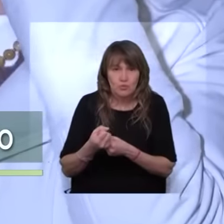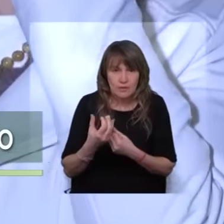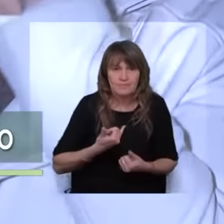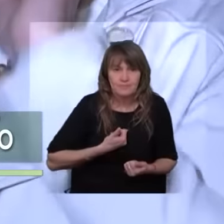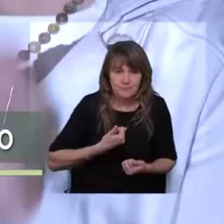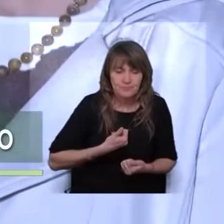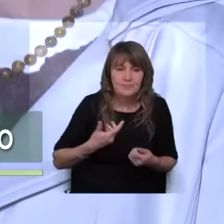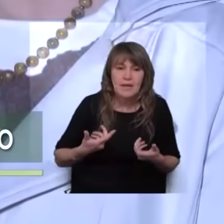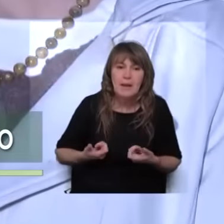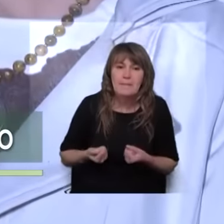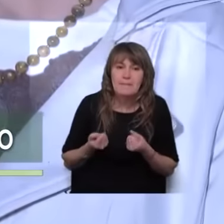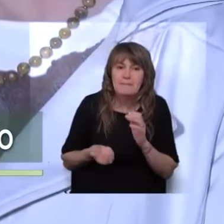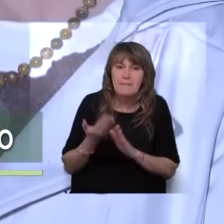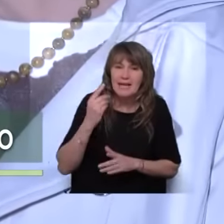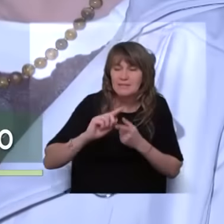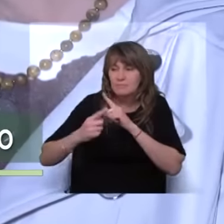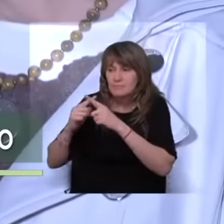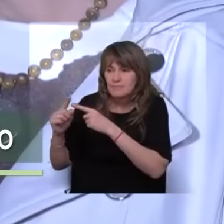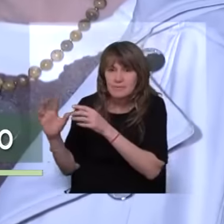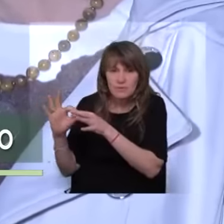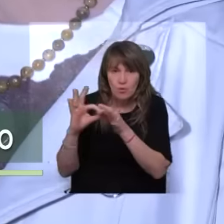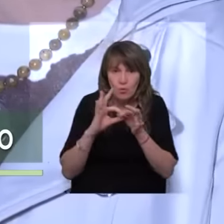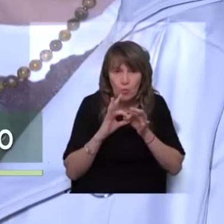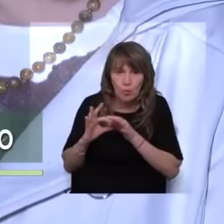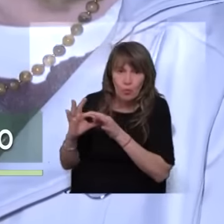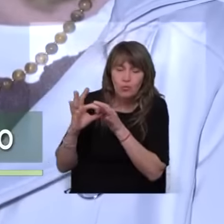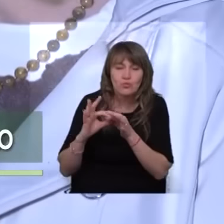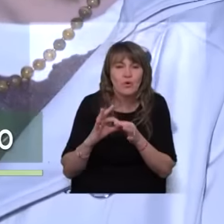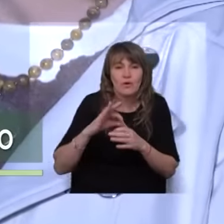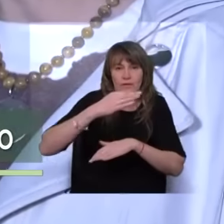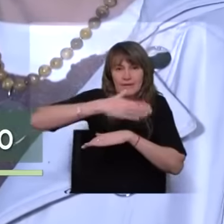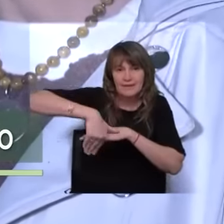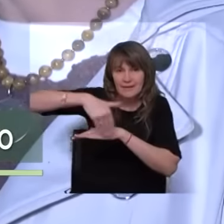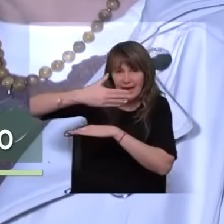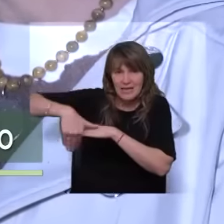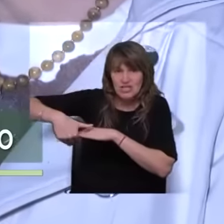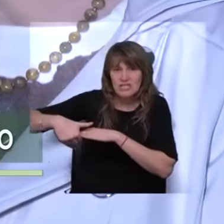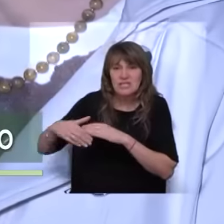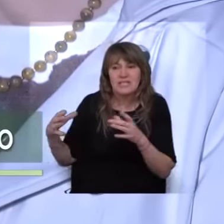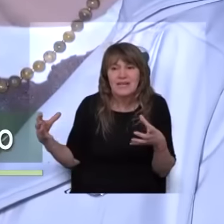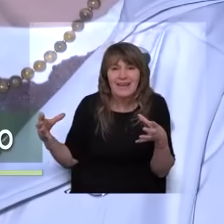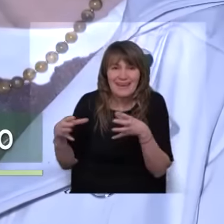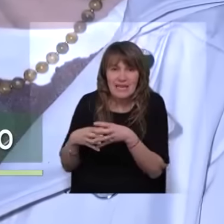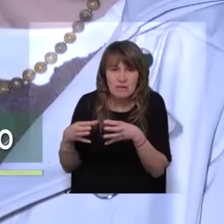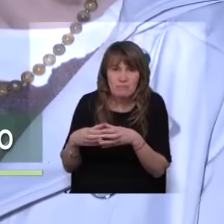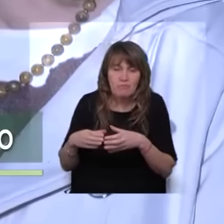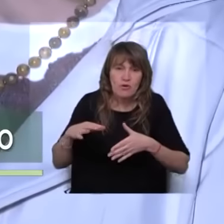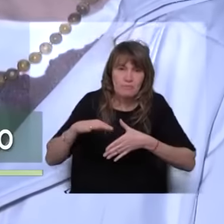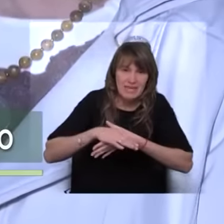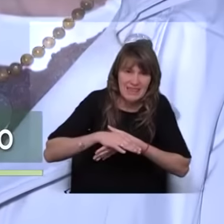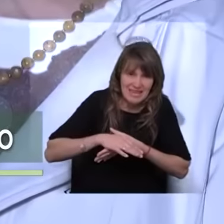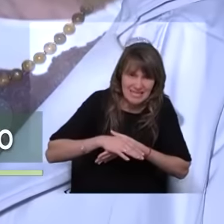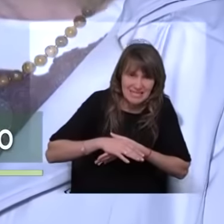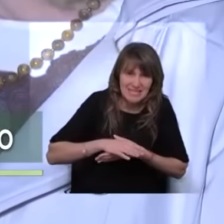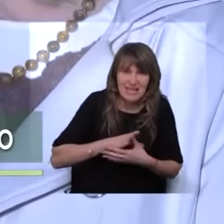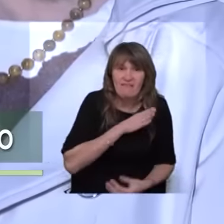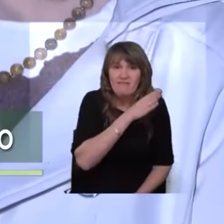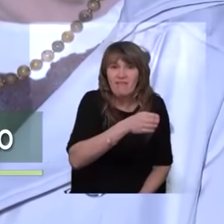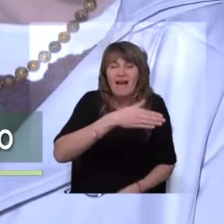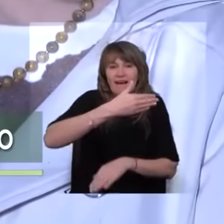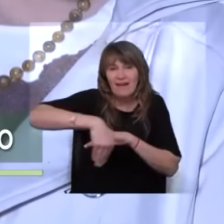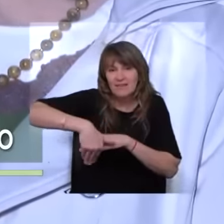con mayor articulación y presencia en territorio en las calles de los equipos mides propios de los equipos de calle a